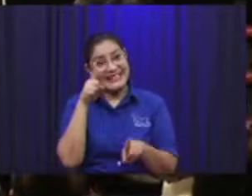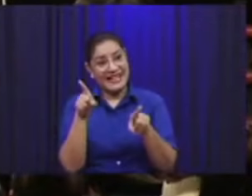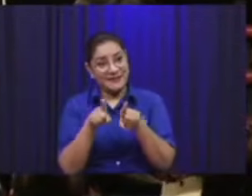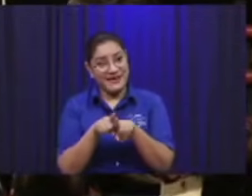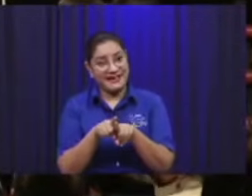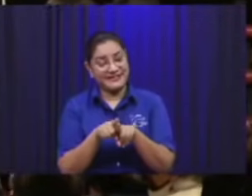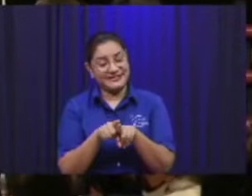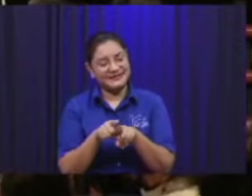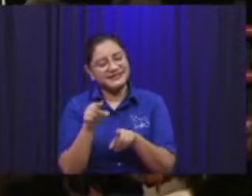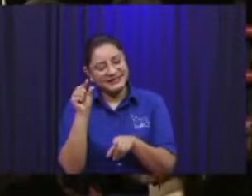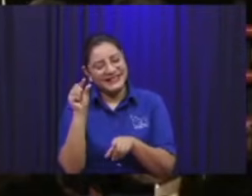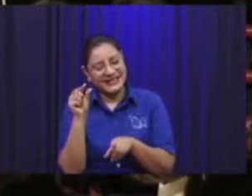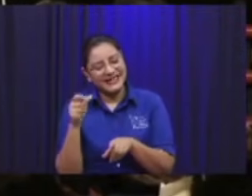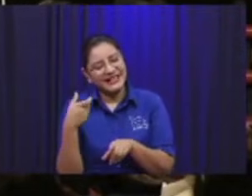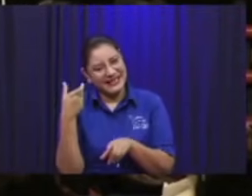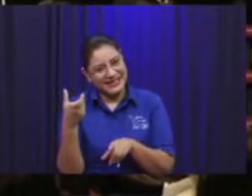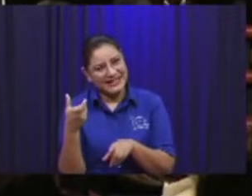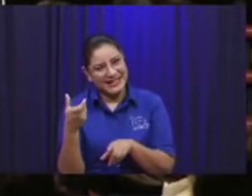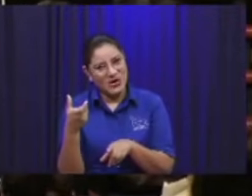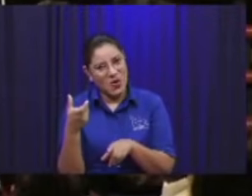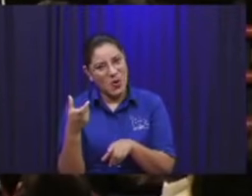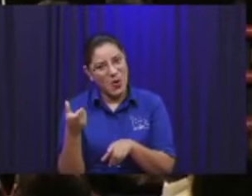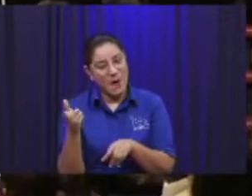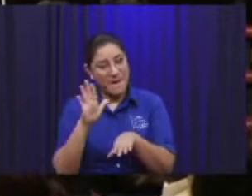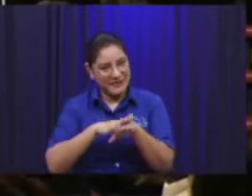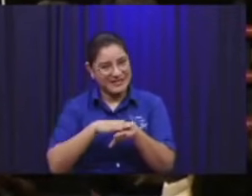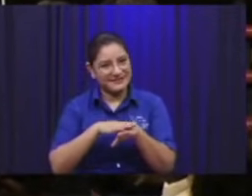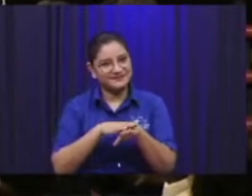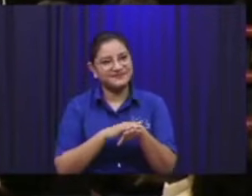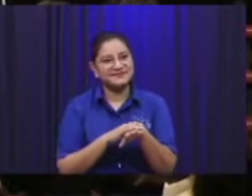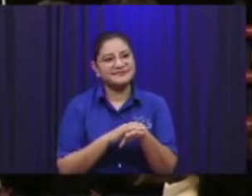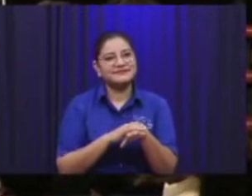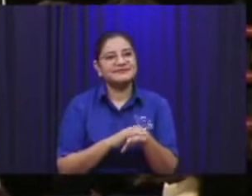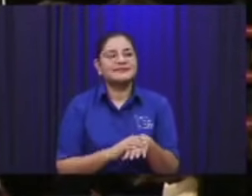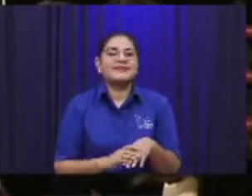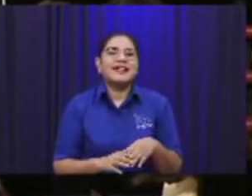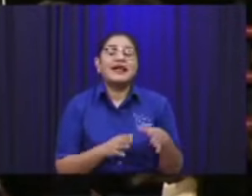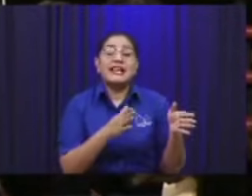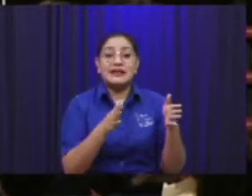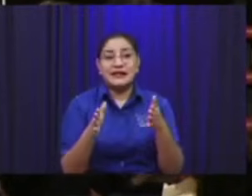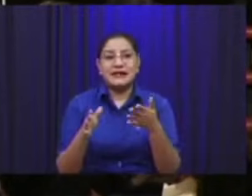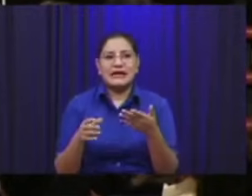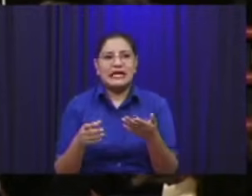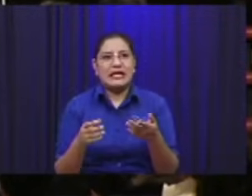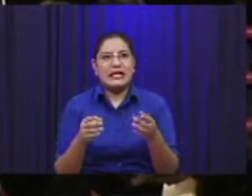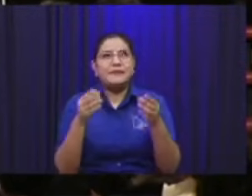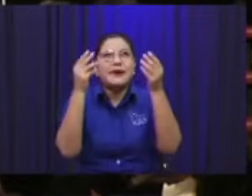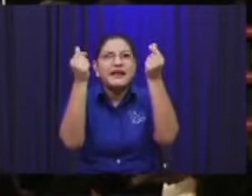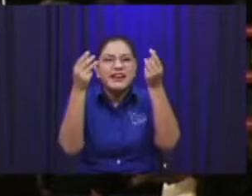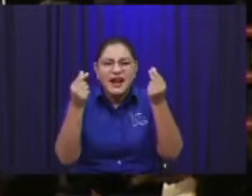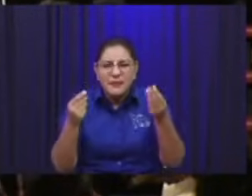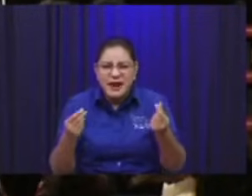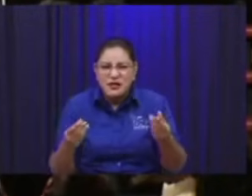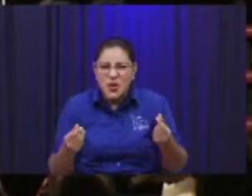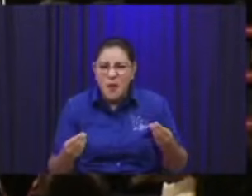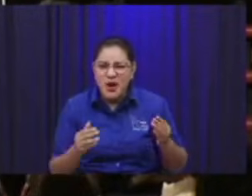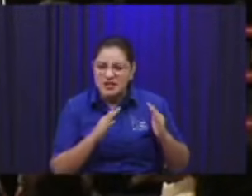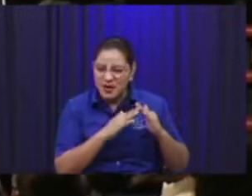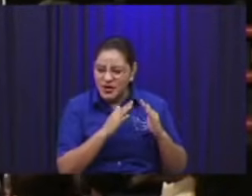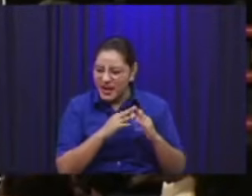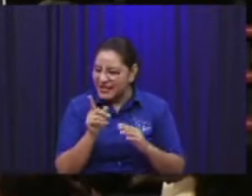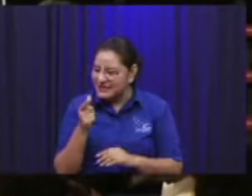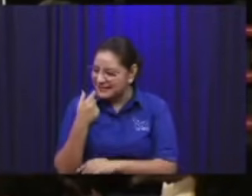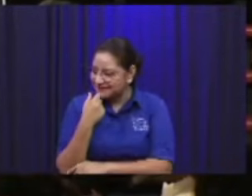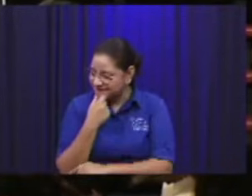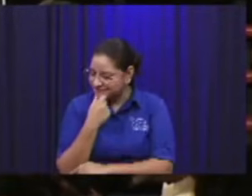una propina buena bajo entonces el equilibrando le dice mira